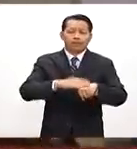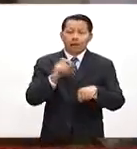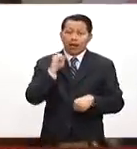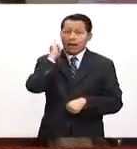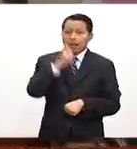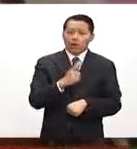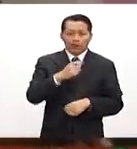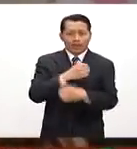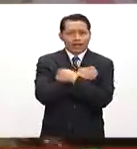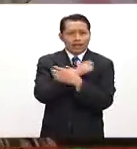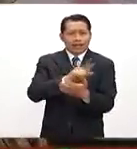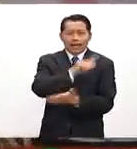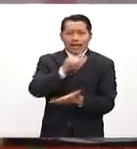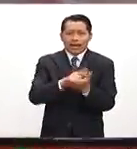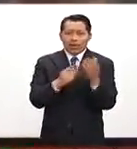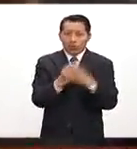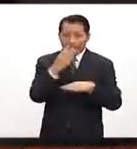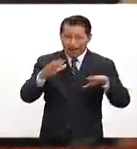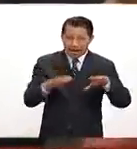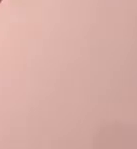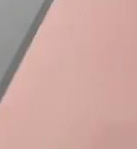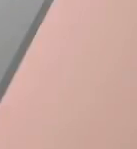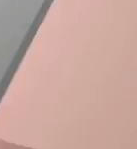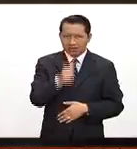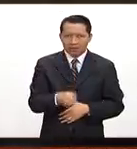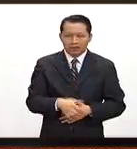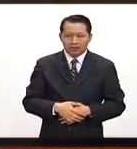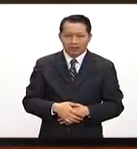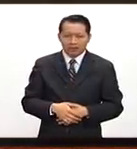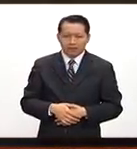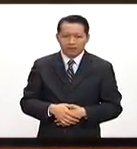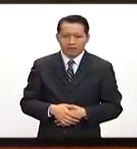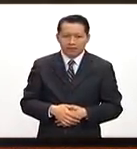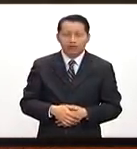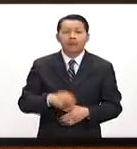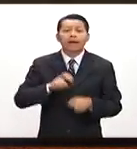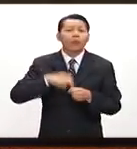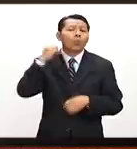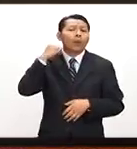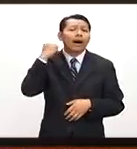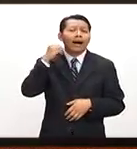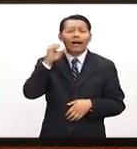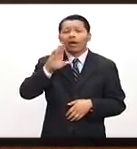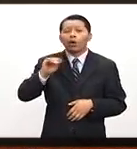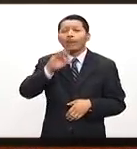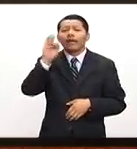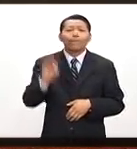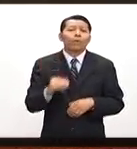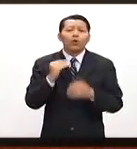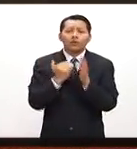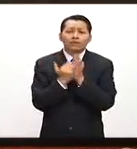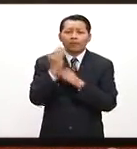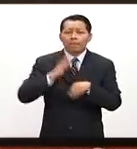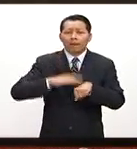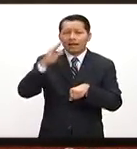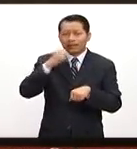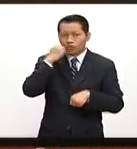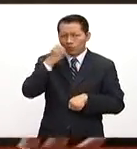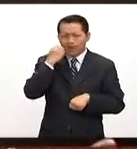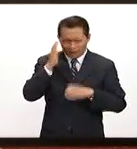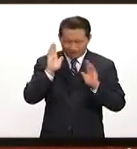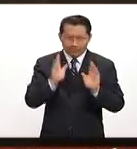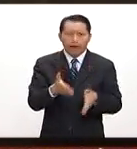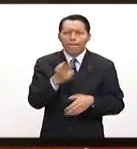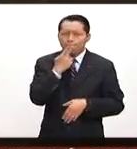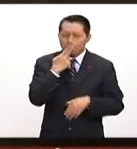posibles cambios a la reforma educativa. En Oaxaca, más del 90% de las escuelas ya están funcionando,